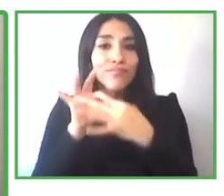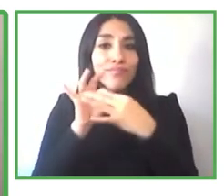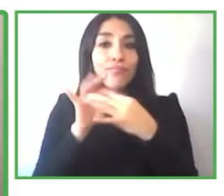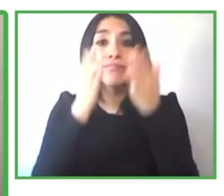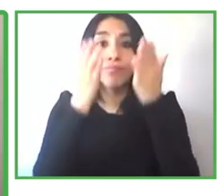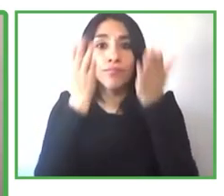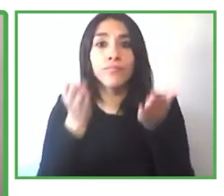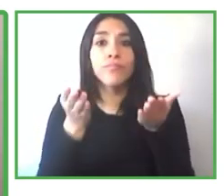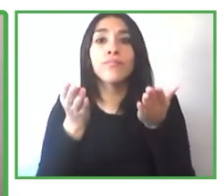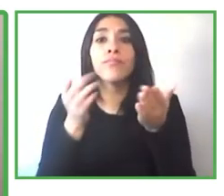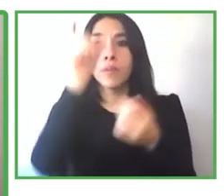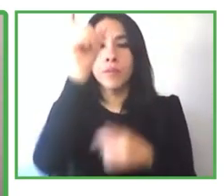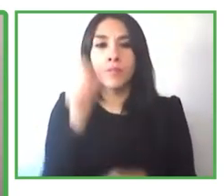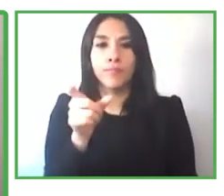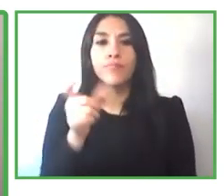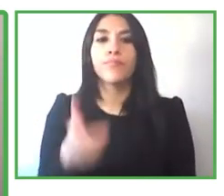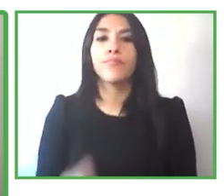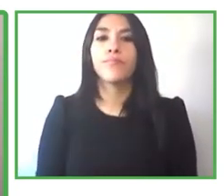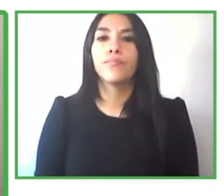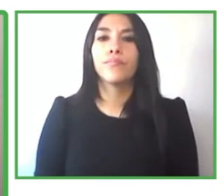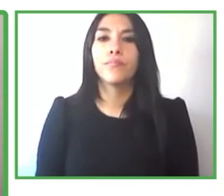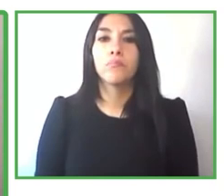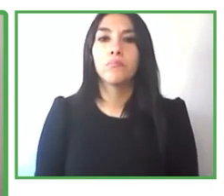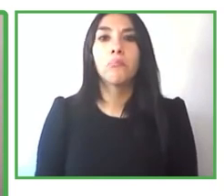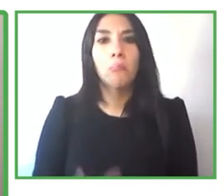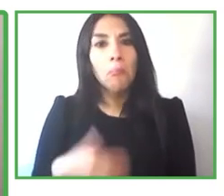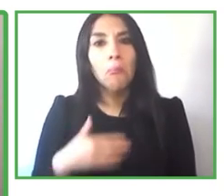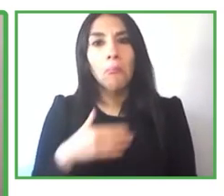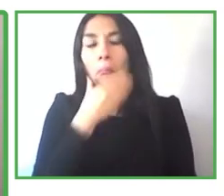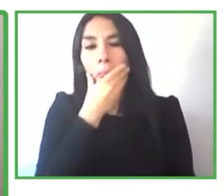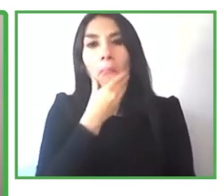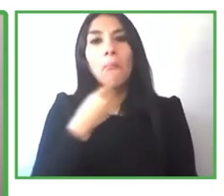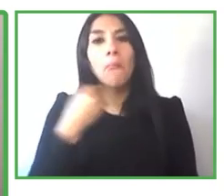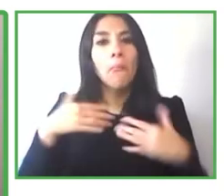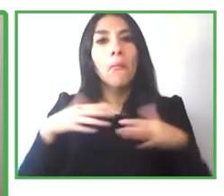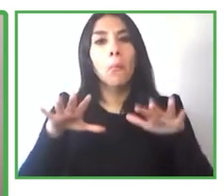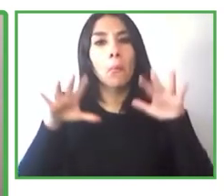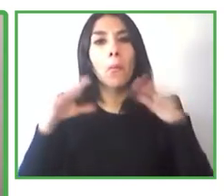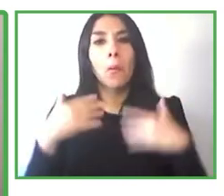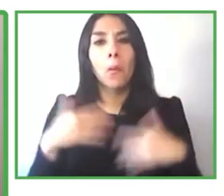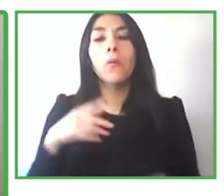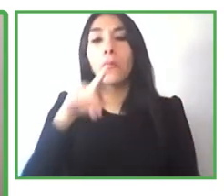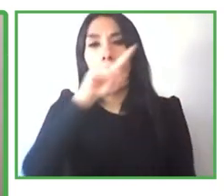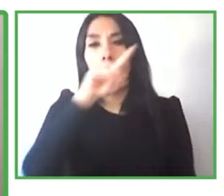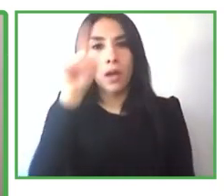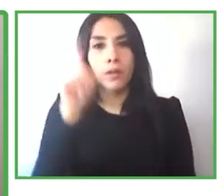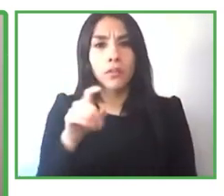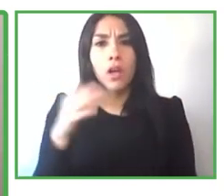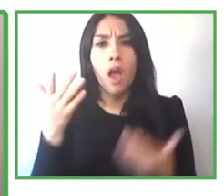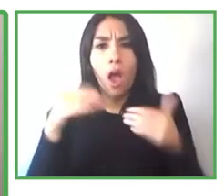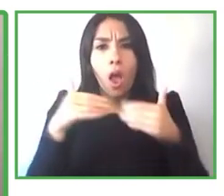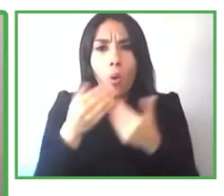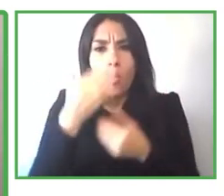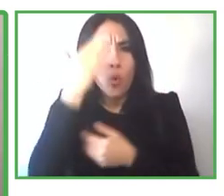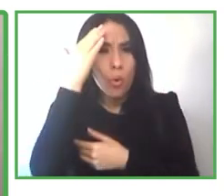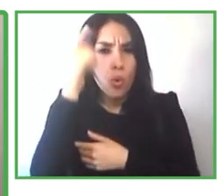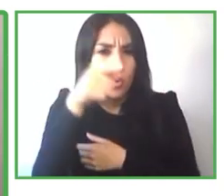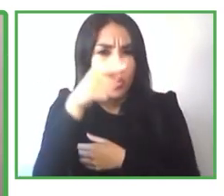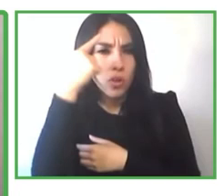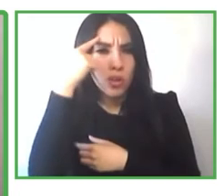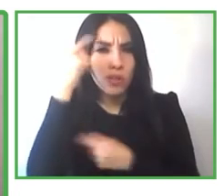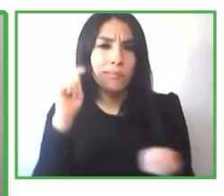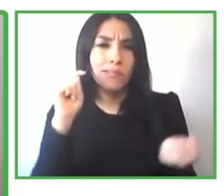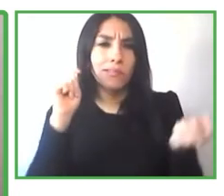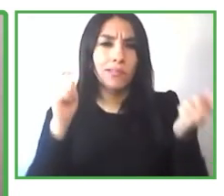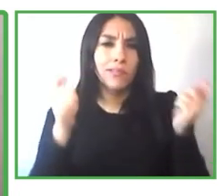Qué bueno, Stephen. Y quiero preguntarte, ¿cómo crees que has cambiado en los últimos años desde que empezaste